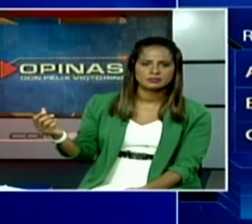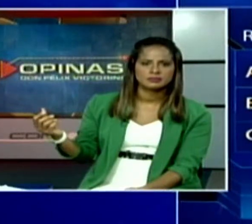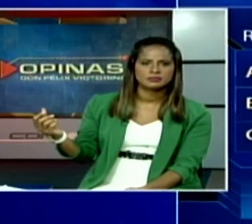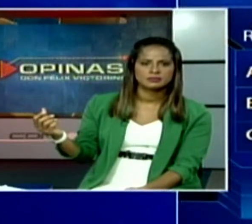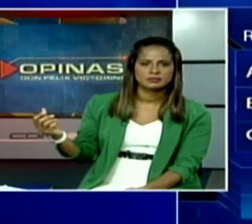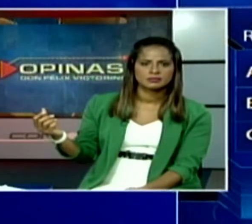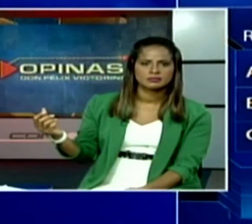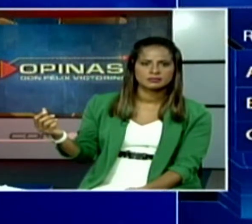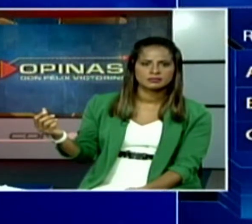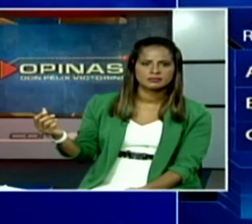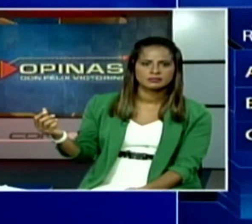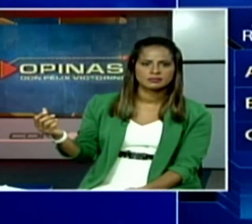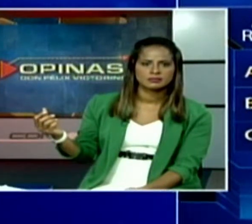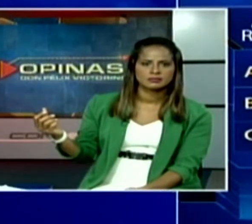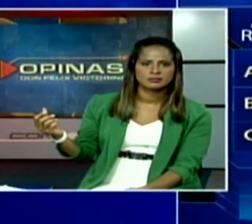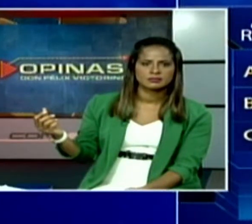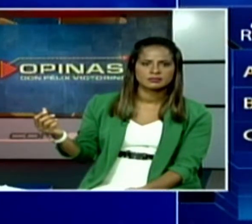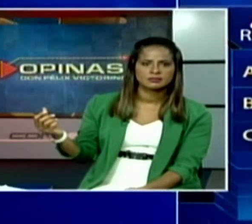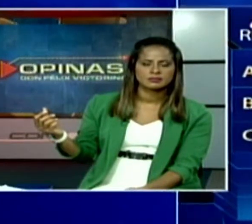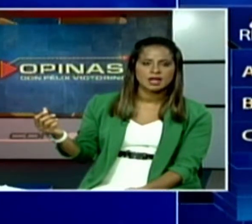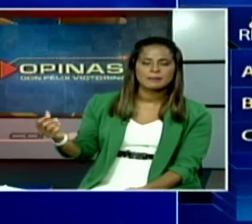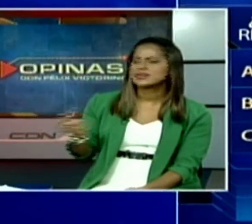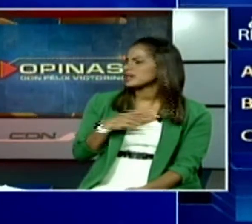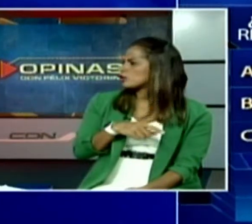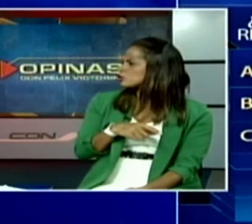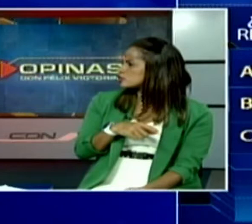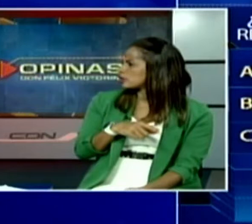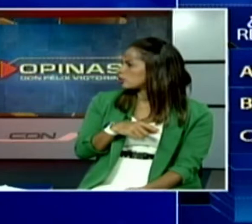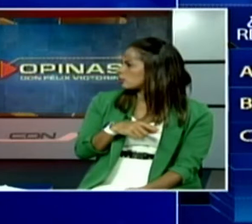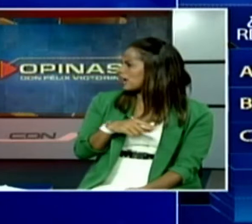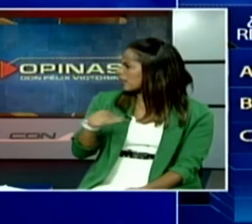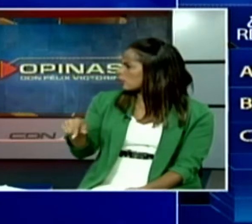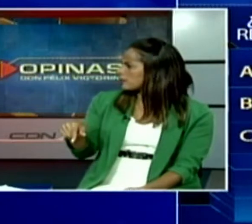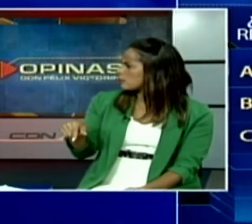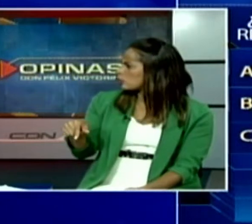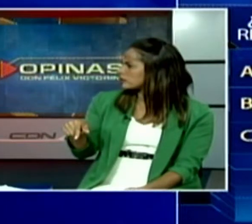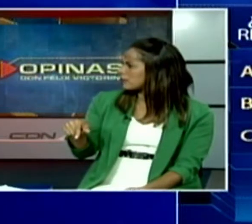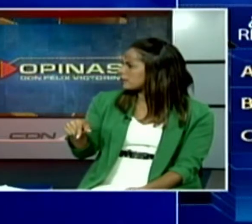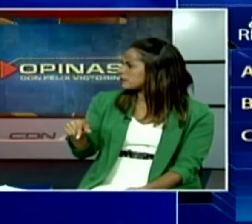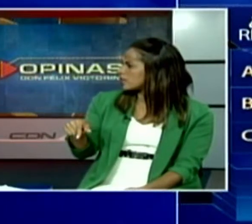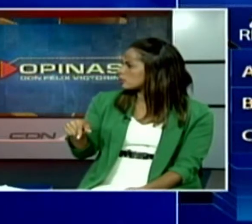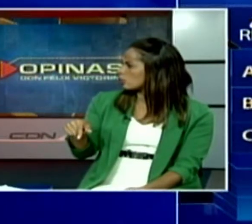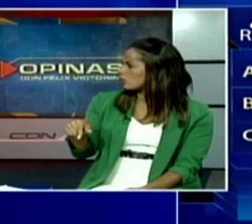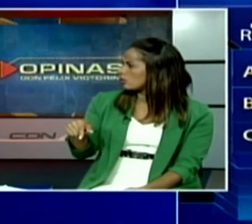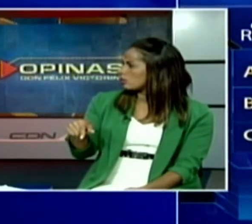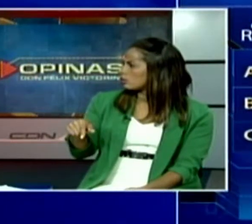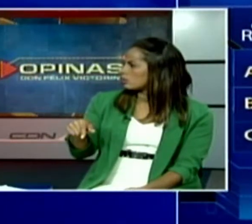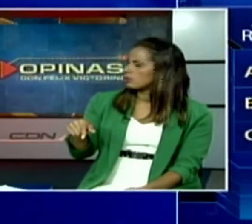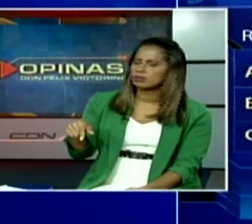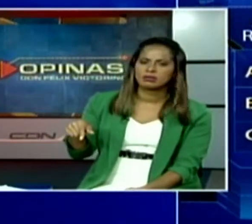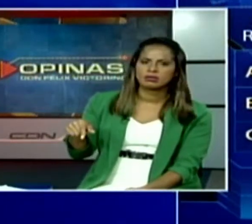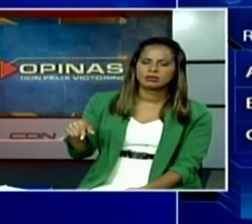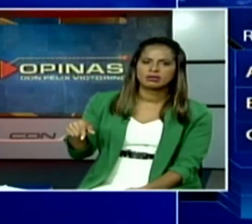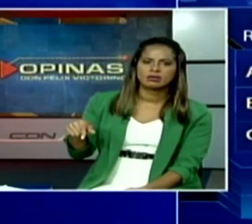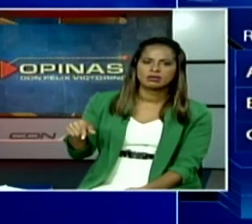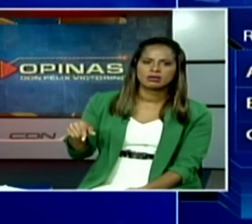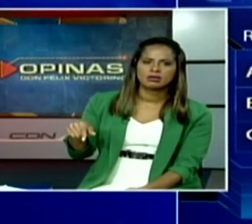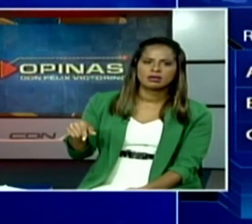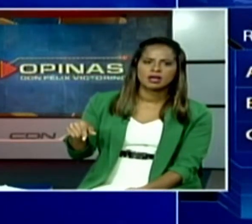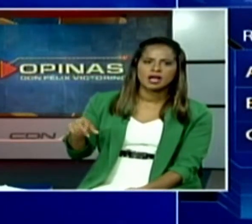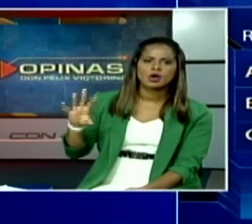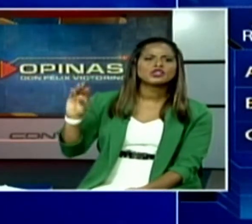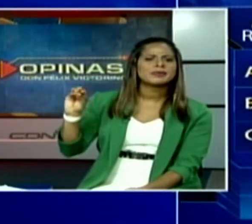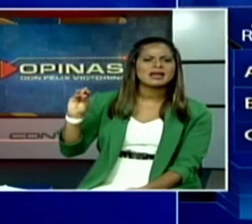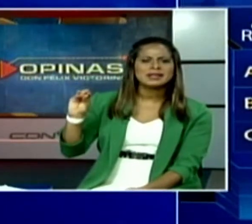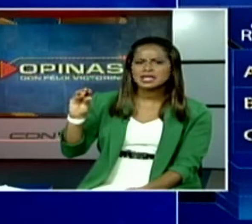atrás y con el chofer son 3 adelante. Pero eso era en condiciones normales. Ahora mismo no lo están permitiendo. No, ahora lo están... Ustedes salen a la calle,